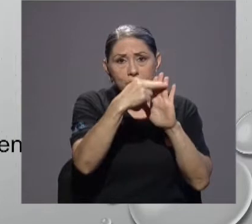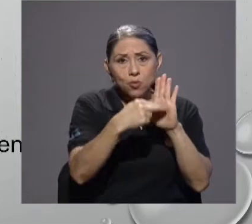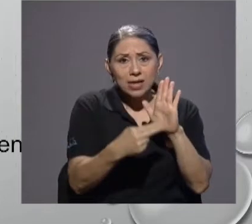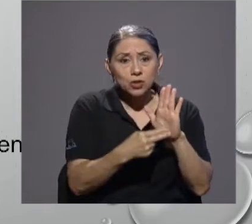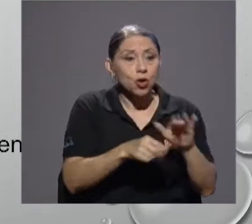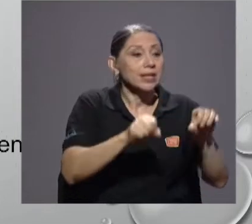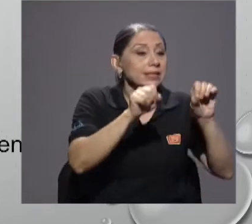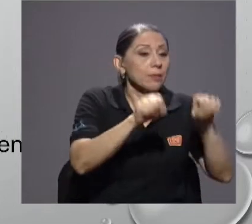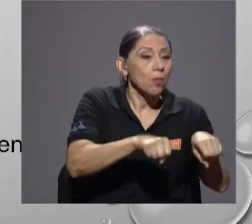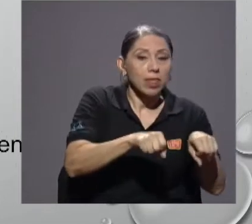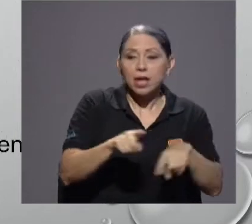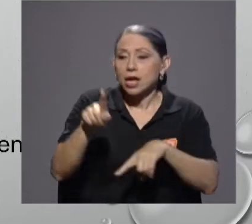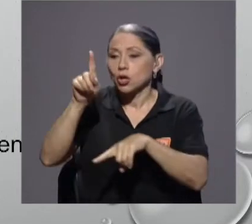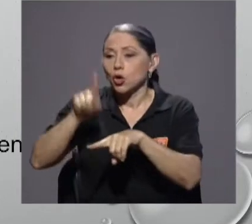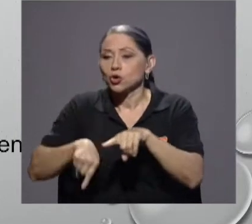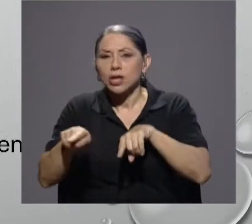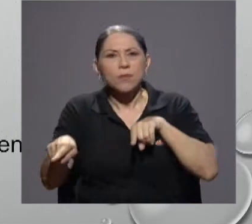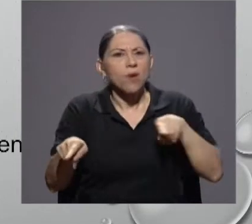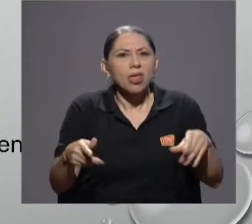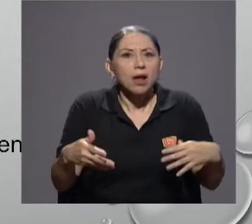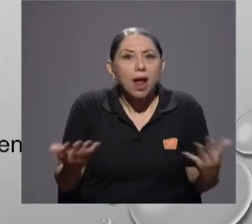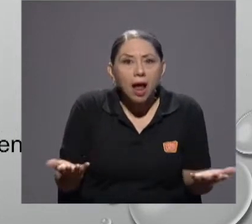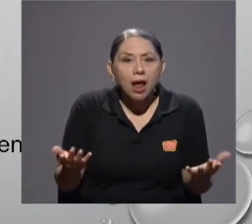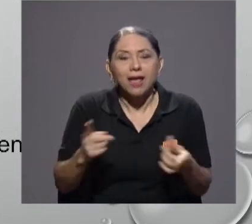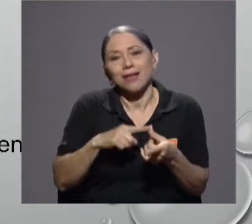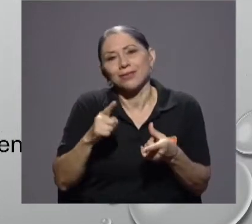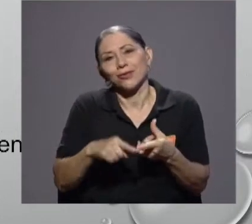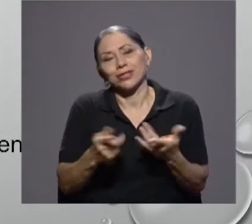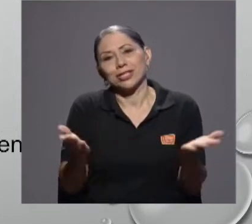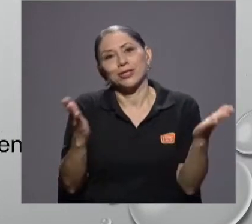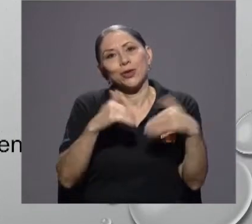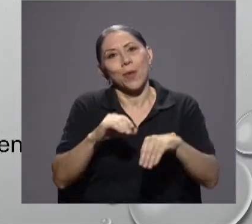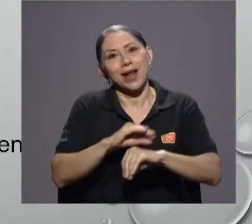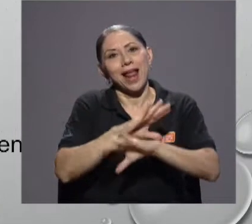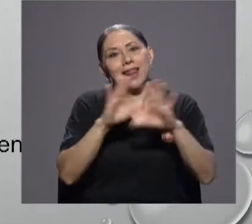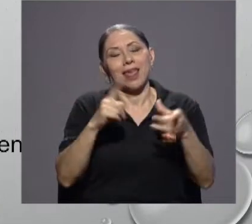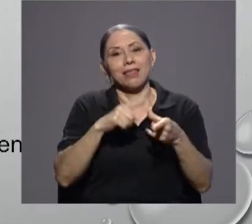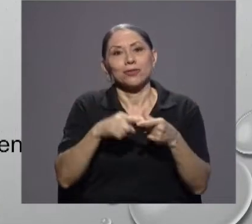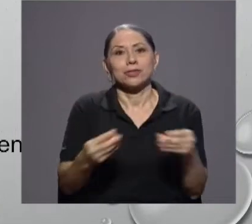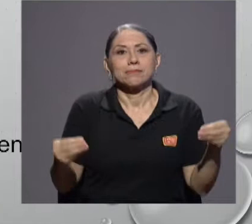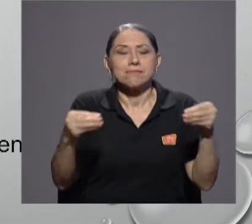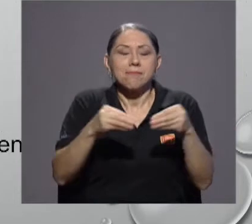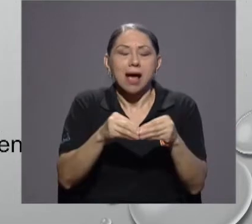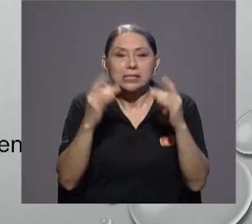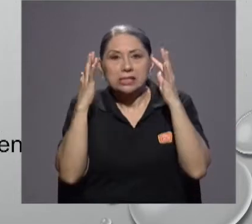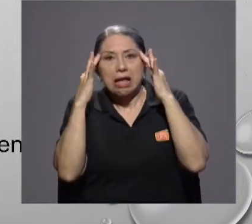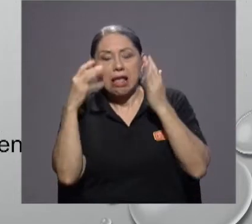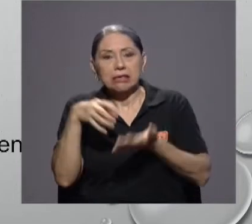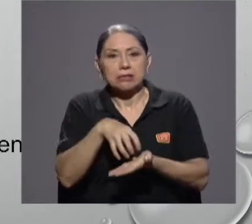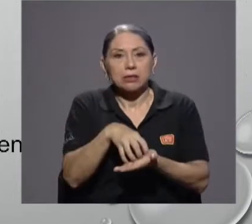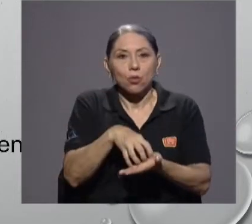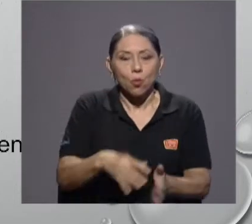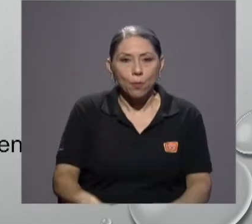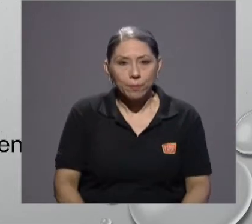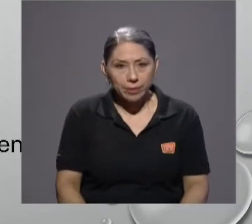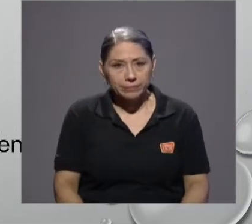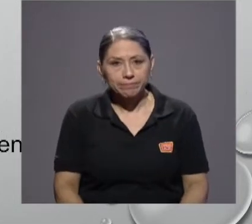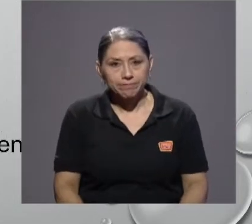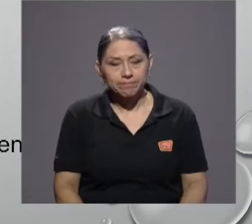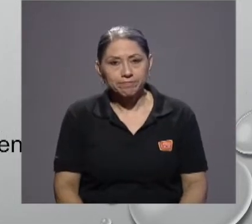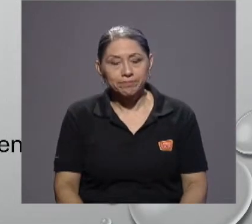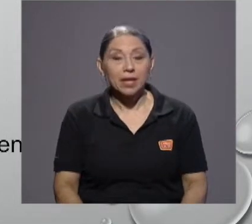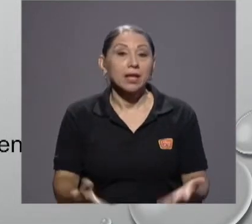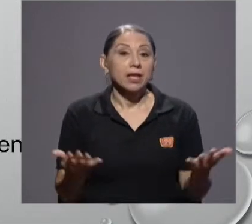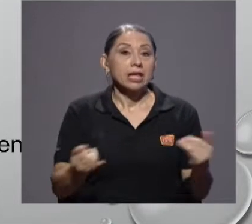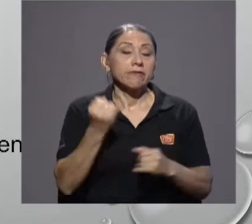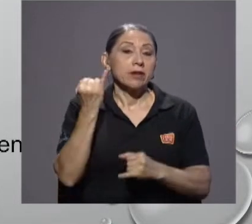lo que no se puede hacer, entonces aumenta obviamente la incertidumbre. Entonces, y finalmente, pues hay